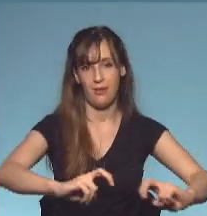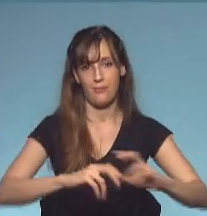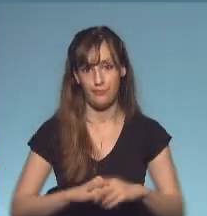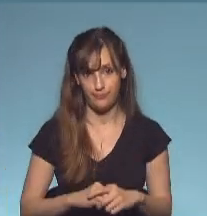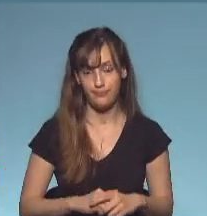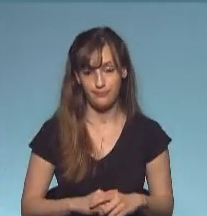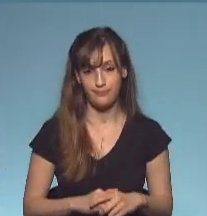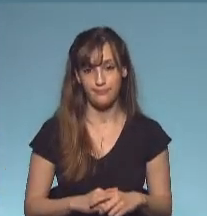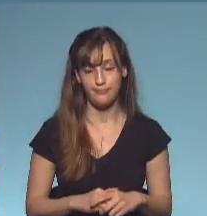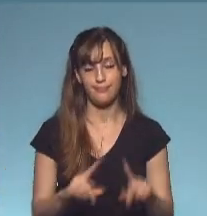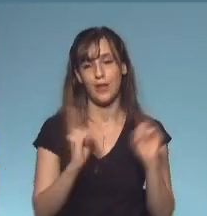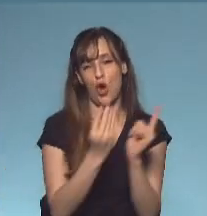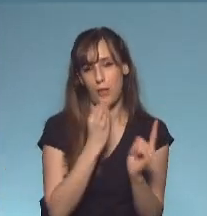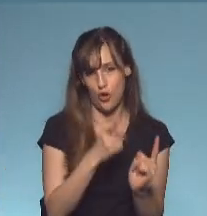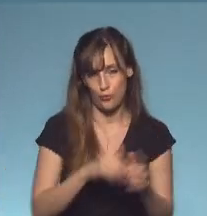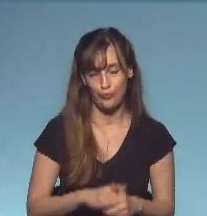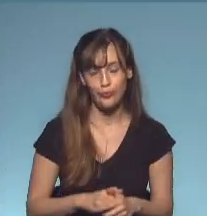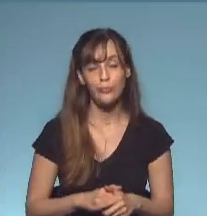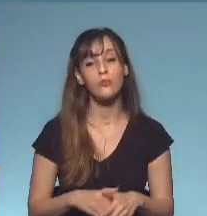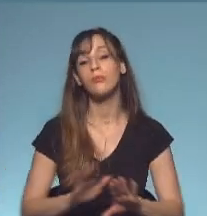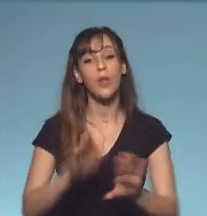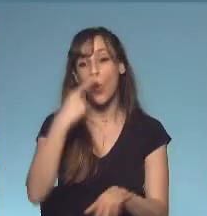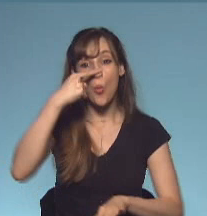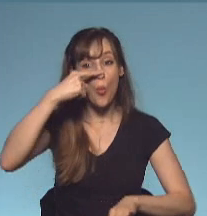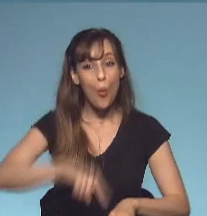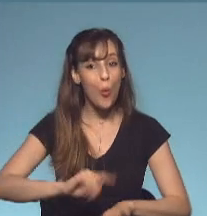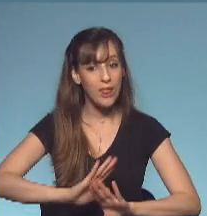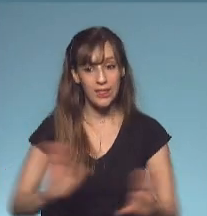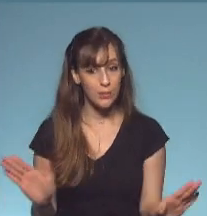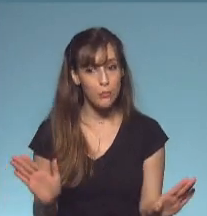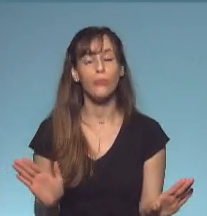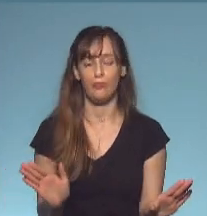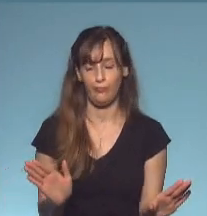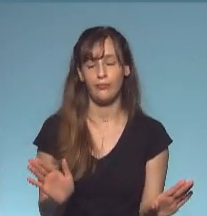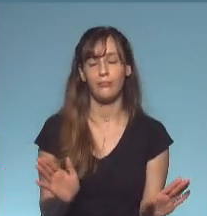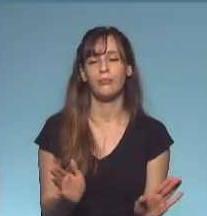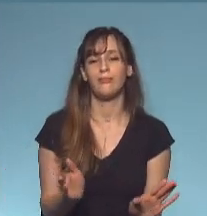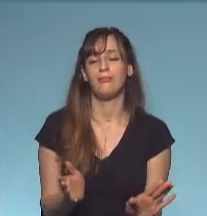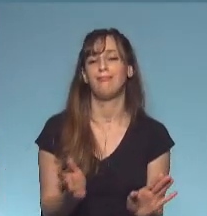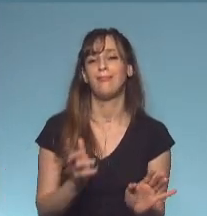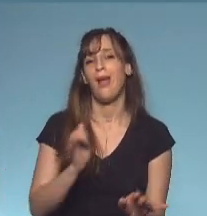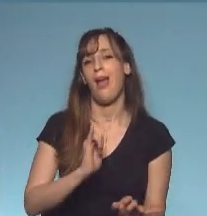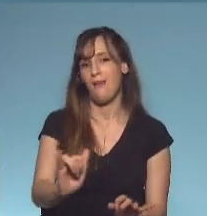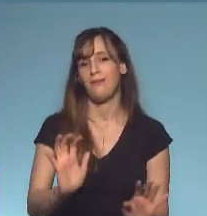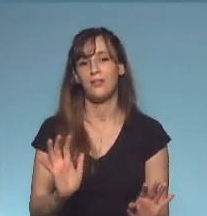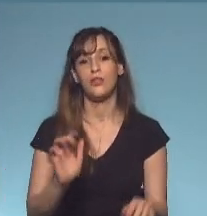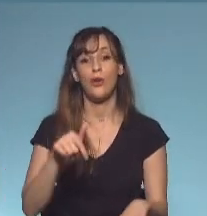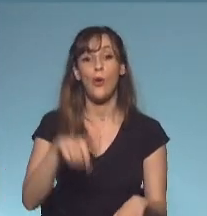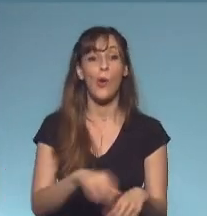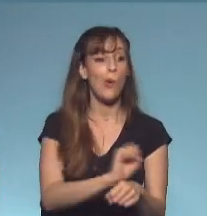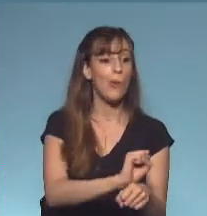Así que, para concluir, quiero decir que esta es una carrera entre el virus y la